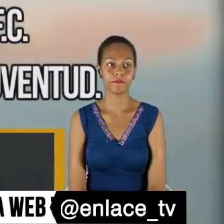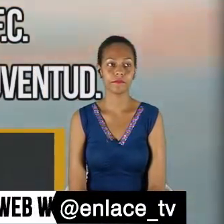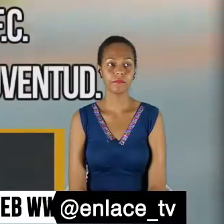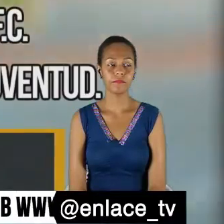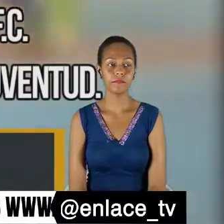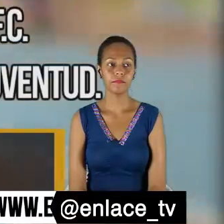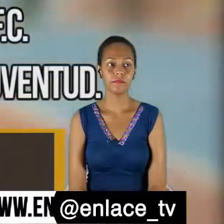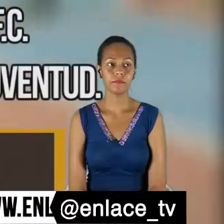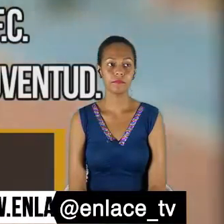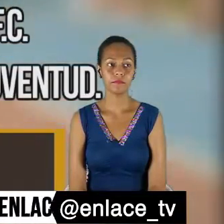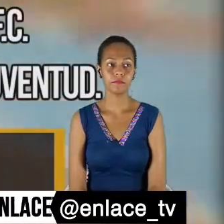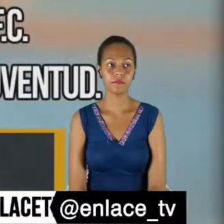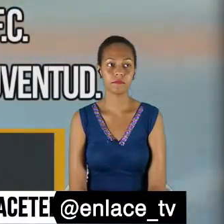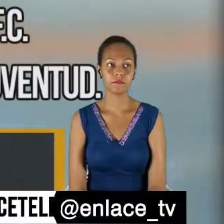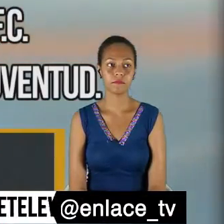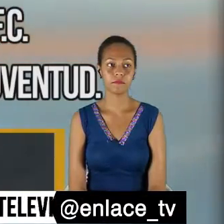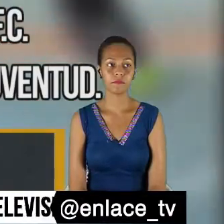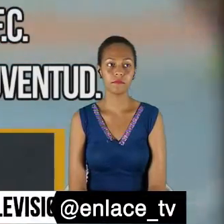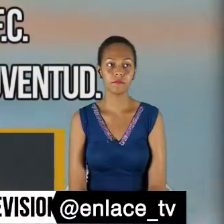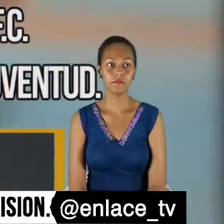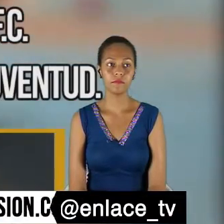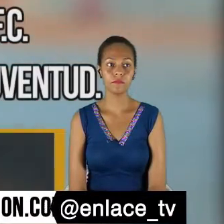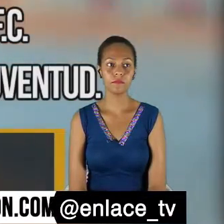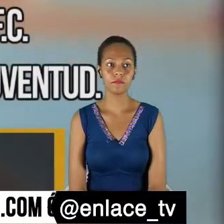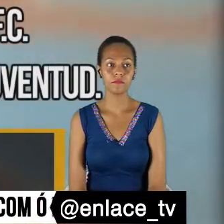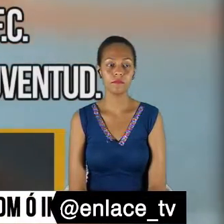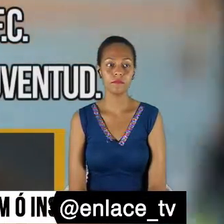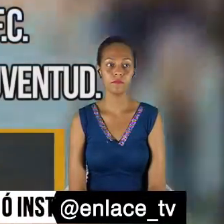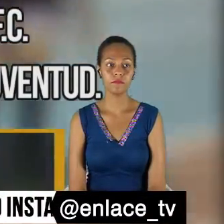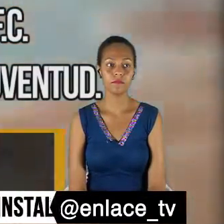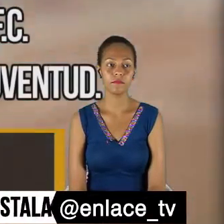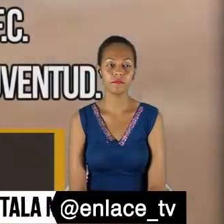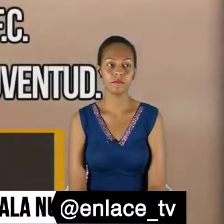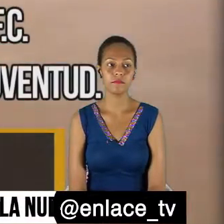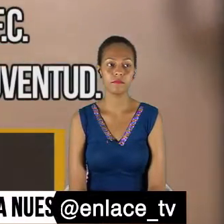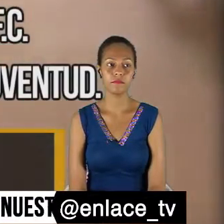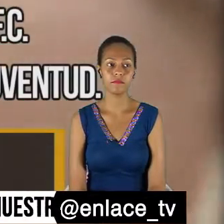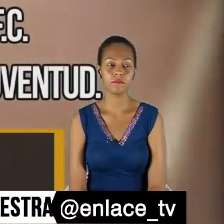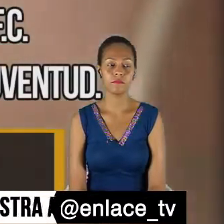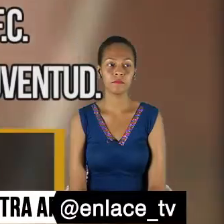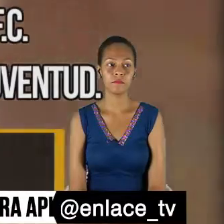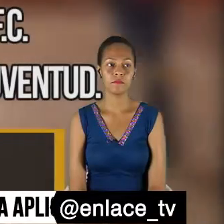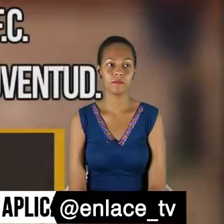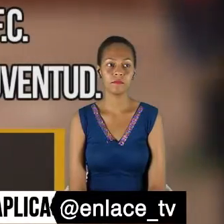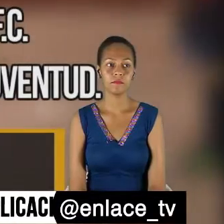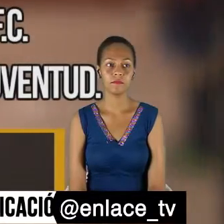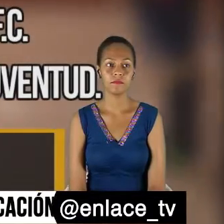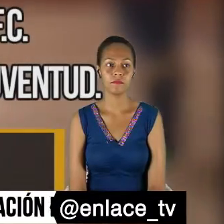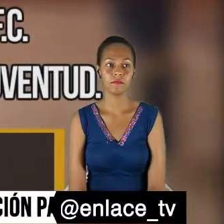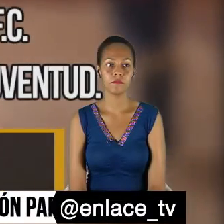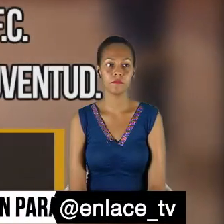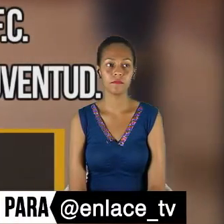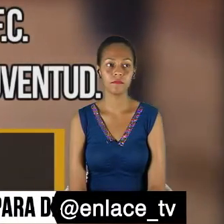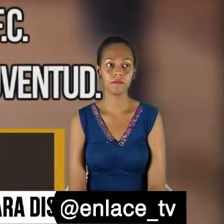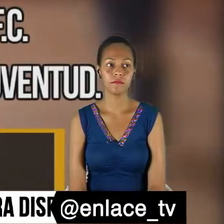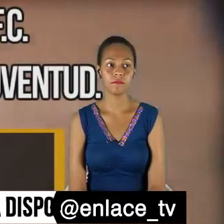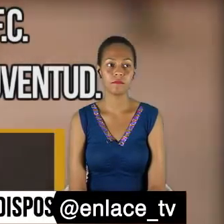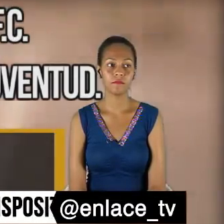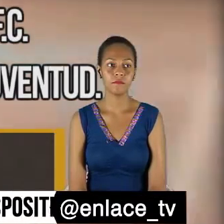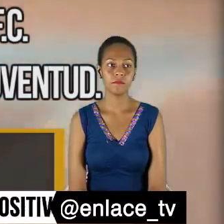programado el juego entre los Reales y Campo Gala. A las 8:30 de la noche Pénjamo enfrentará a los Alegrones. A